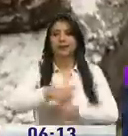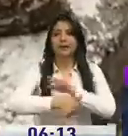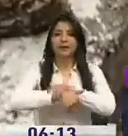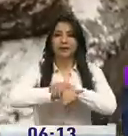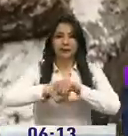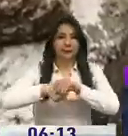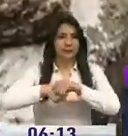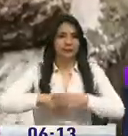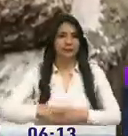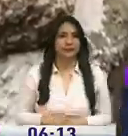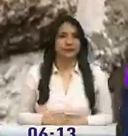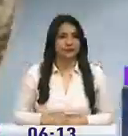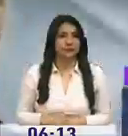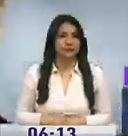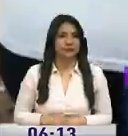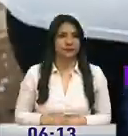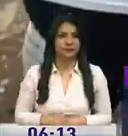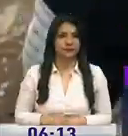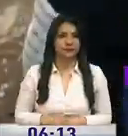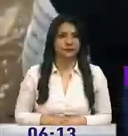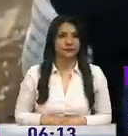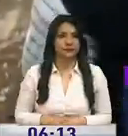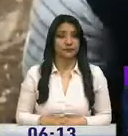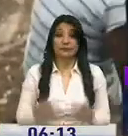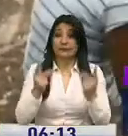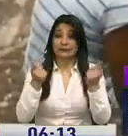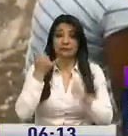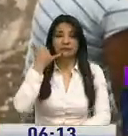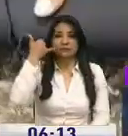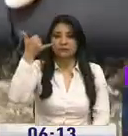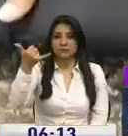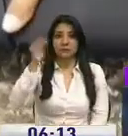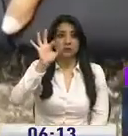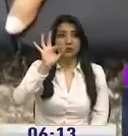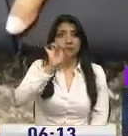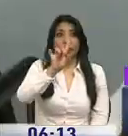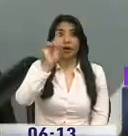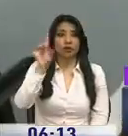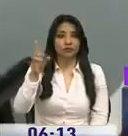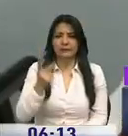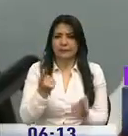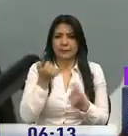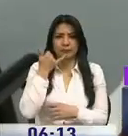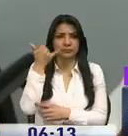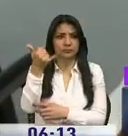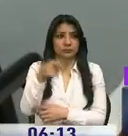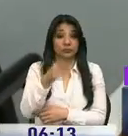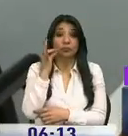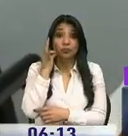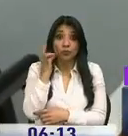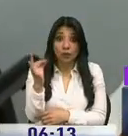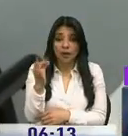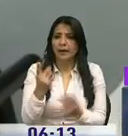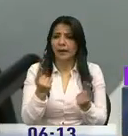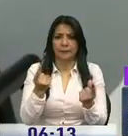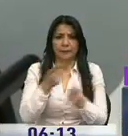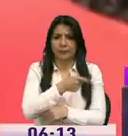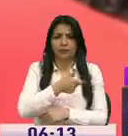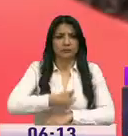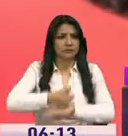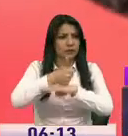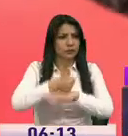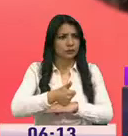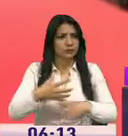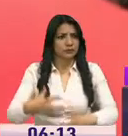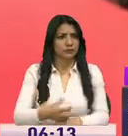de Galápagos. Inmediatamente se comunicaron con el EQ911. La mujer lesionada fue atendida rápidamente por elementos